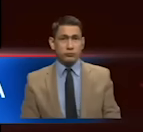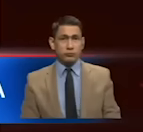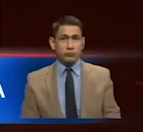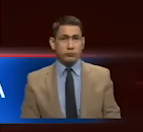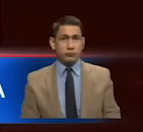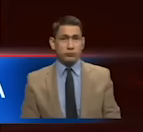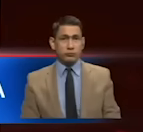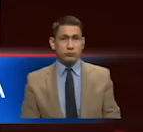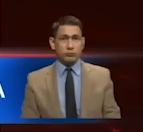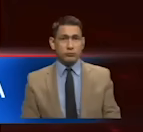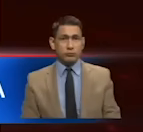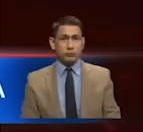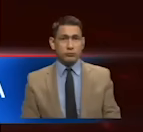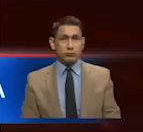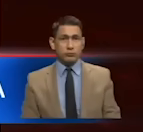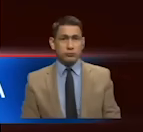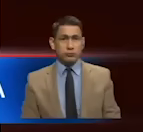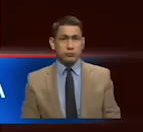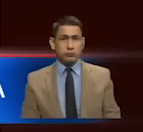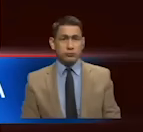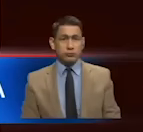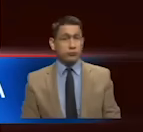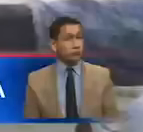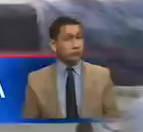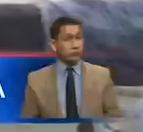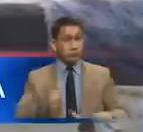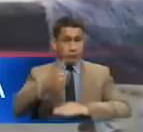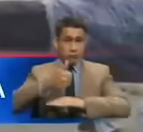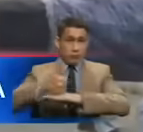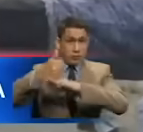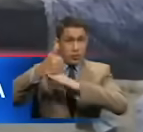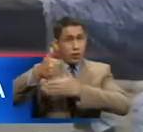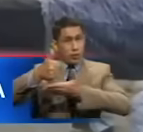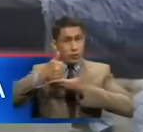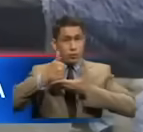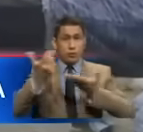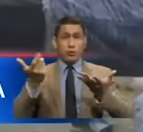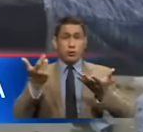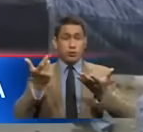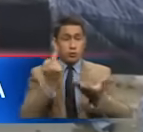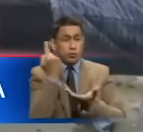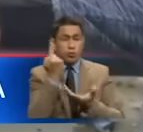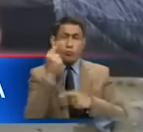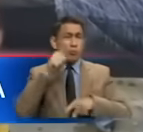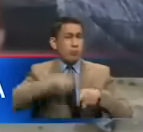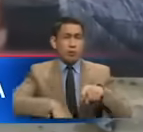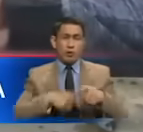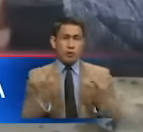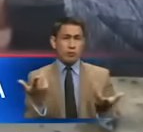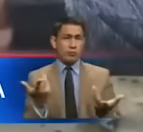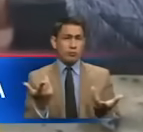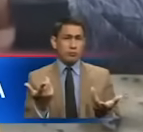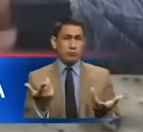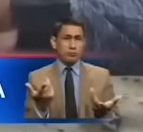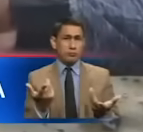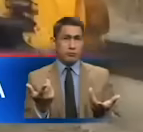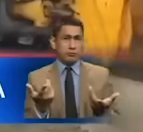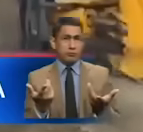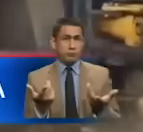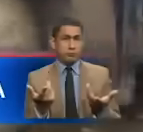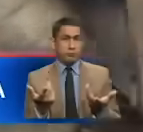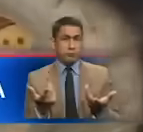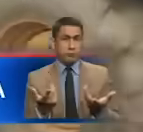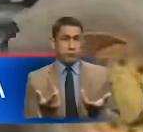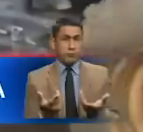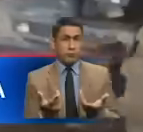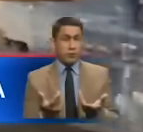hoy! ¡Agárrala! Que nos ayuden aquí en algo, ¿no? Que nosotros no podemos hacer nada. Nosotros entramos de aquí, mira, solo así con palas, ahí